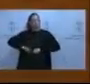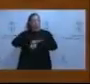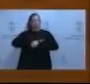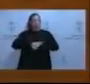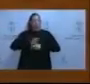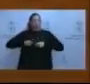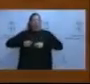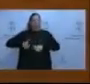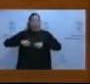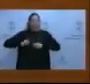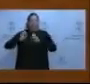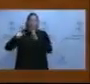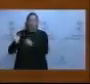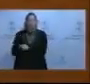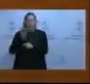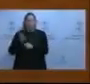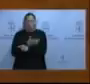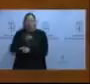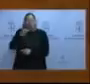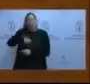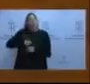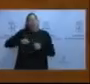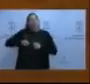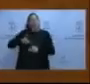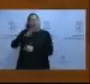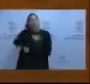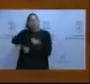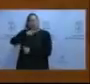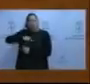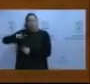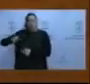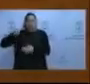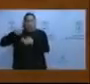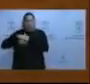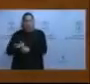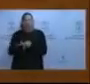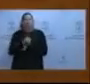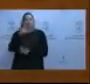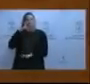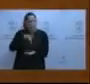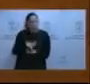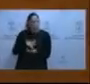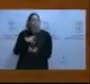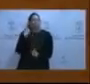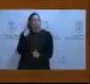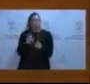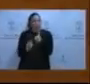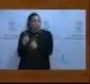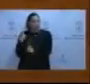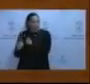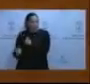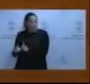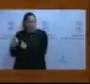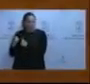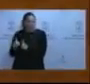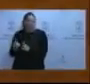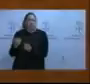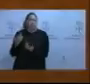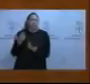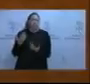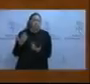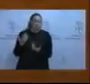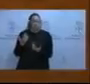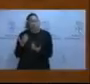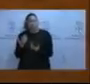explotación, sobre todo los de personal, yo creo que son cada vez, en algunos casos, en algunas fusiones más que eliminaciones,